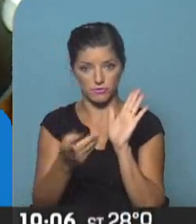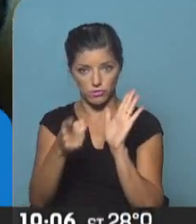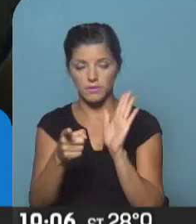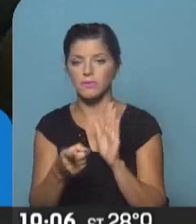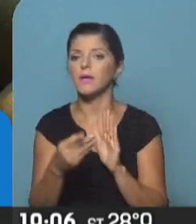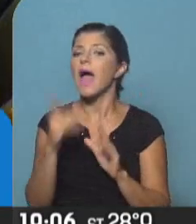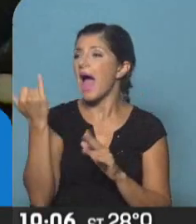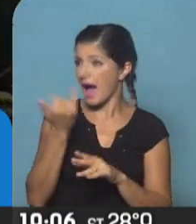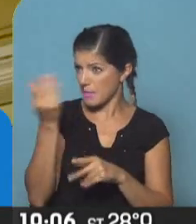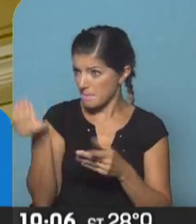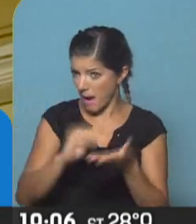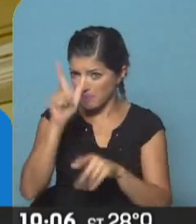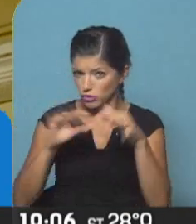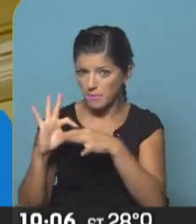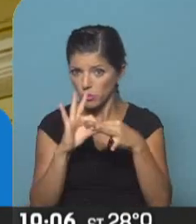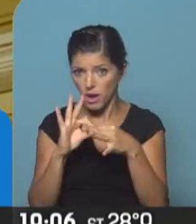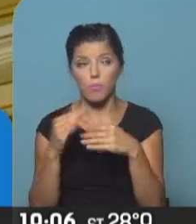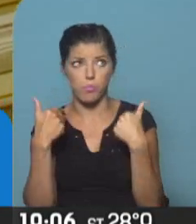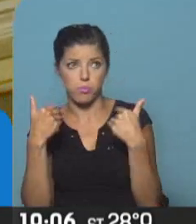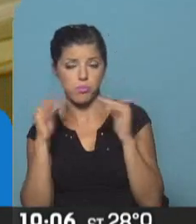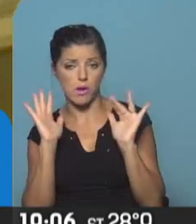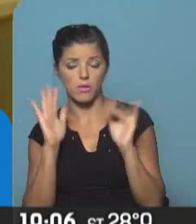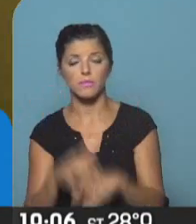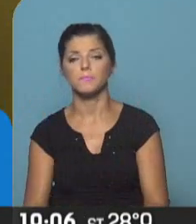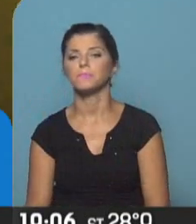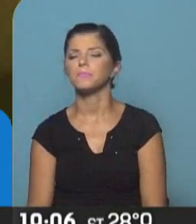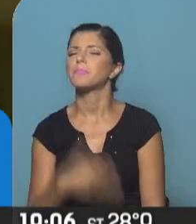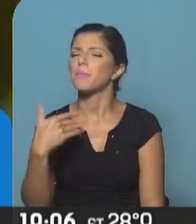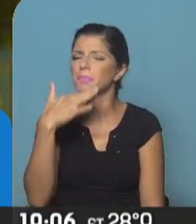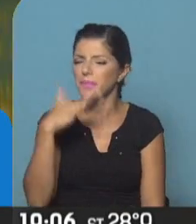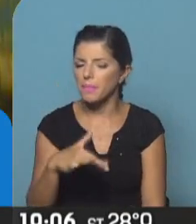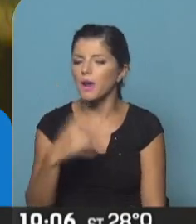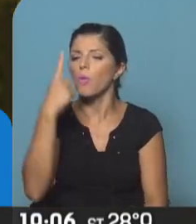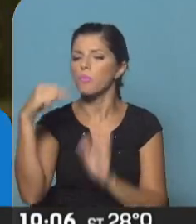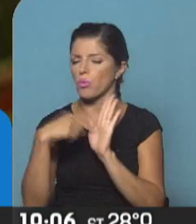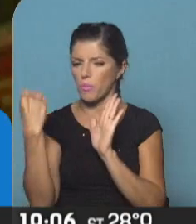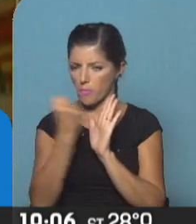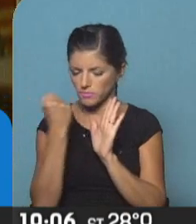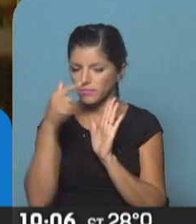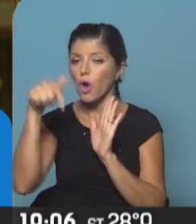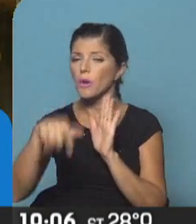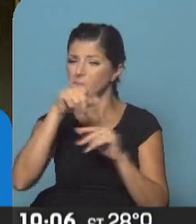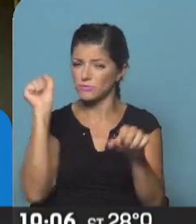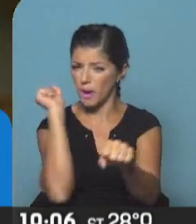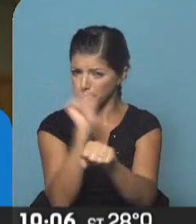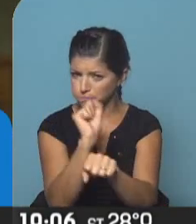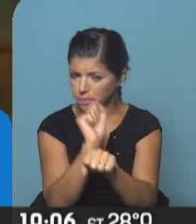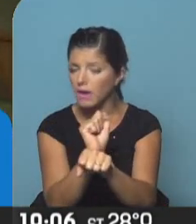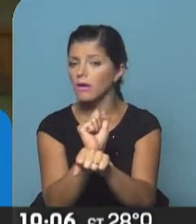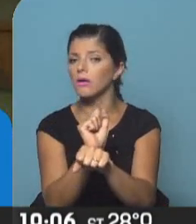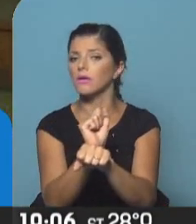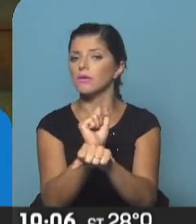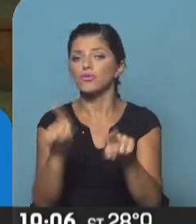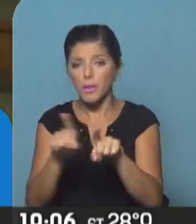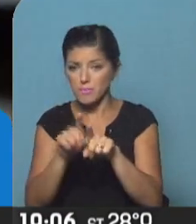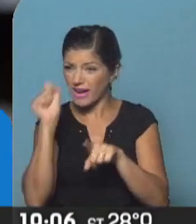doctora? Sí, yo no lo descarto. Doctora, para que quede claro un punto que me parece central, las personas que están detenidas, ¿son personas que fueron